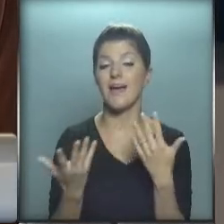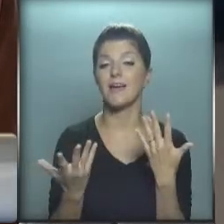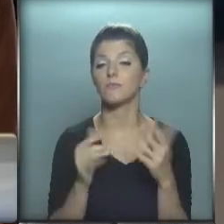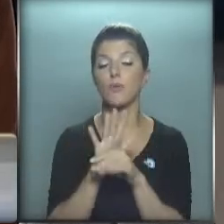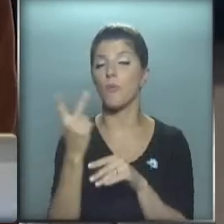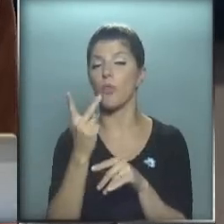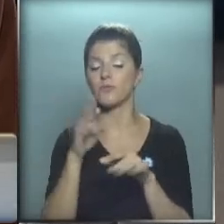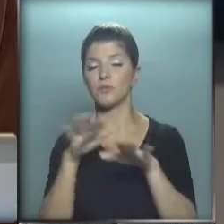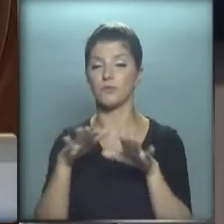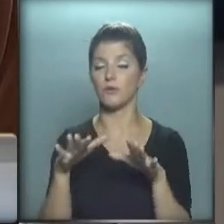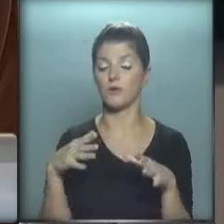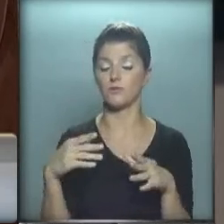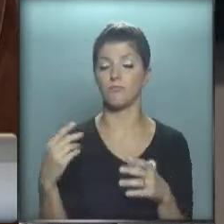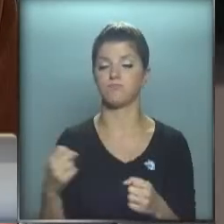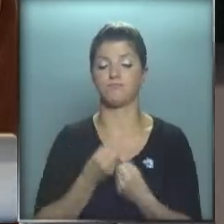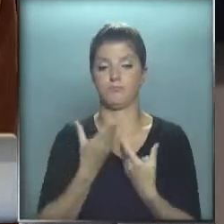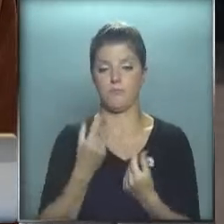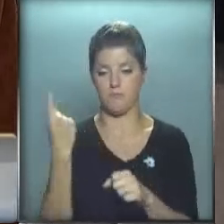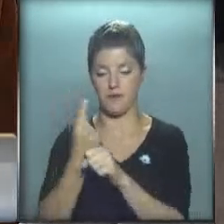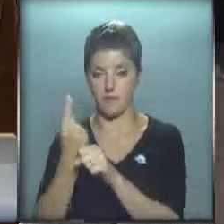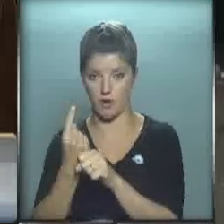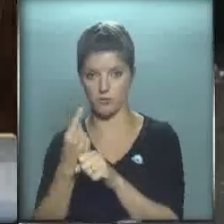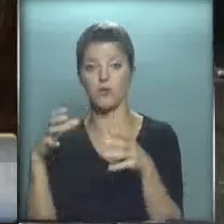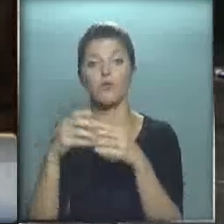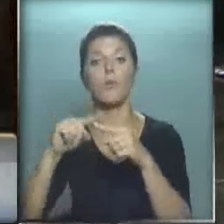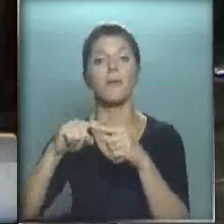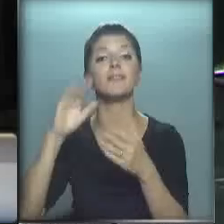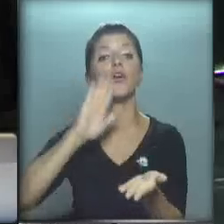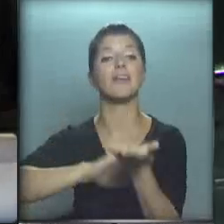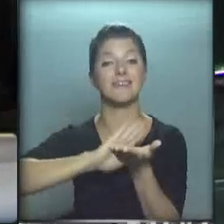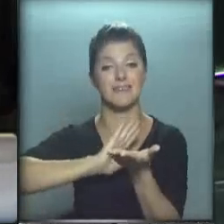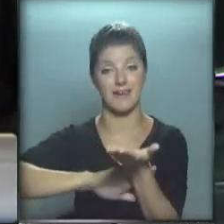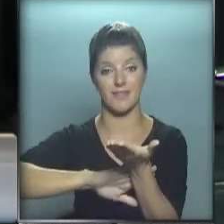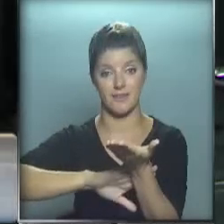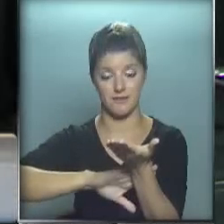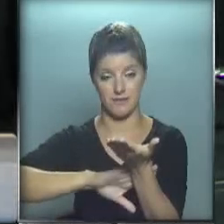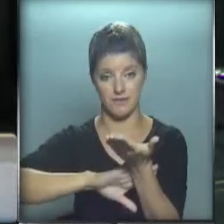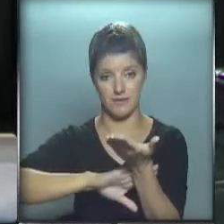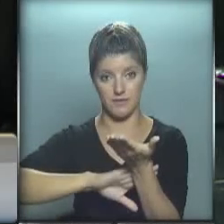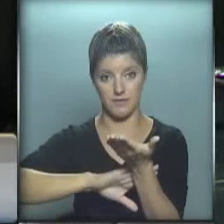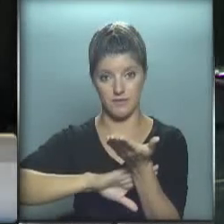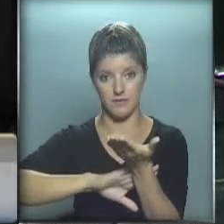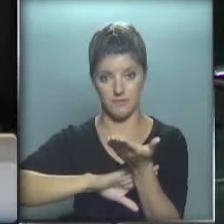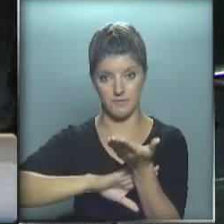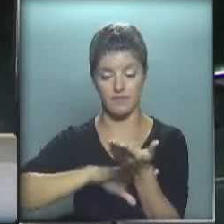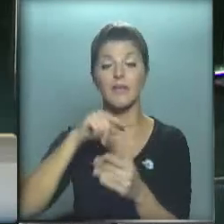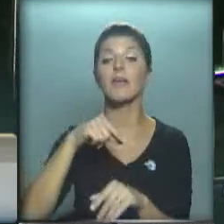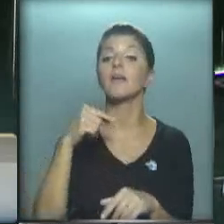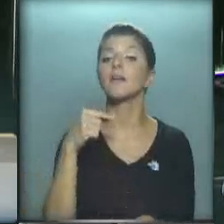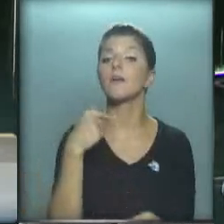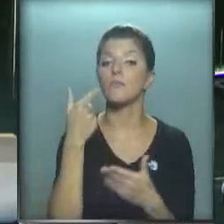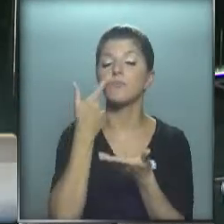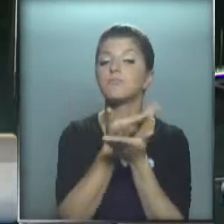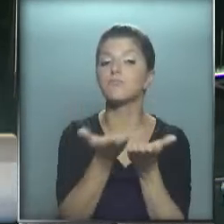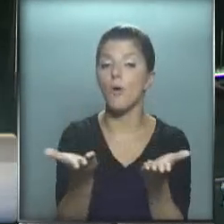reacciones o dos actitudes por un lado la actitud de la izquierda radical o crítica que va proponer